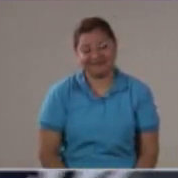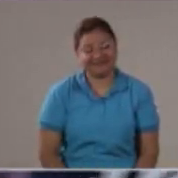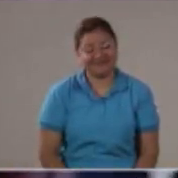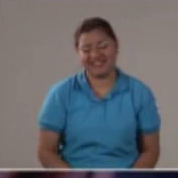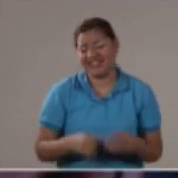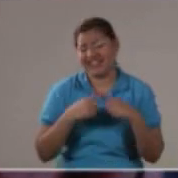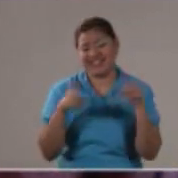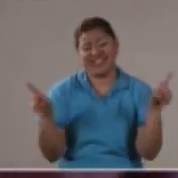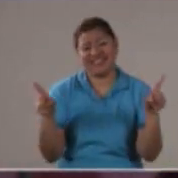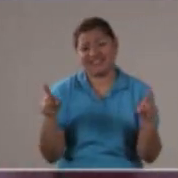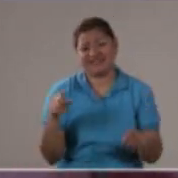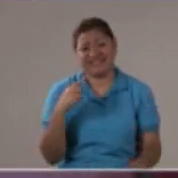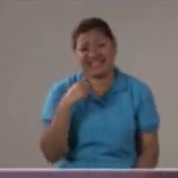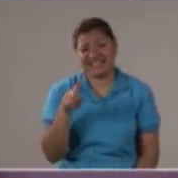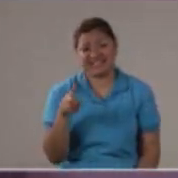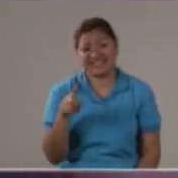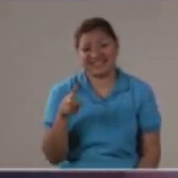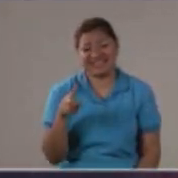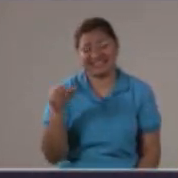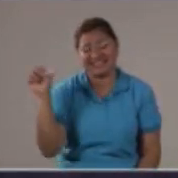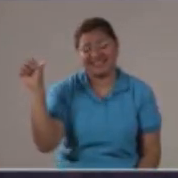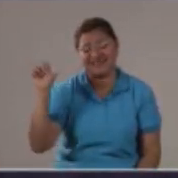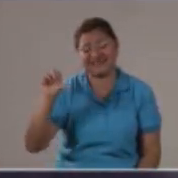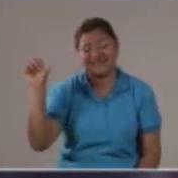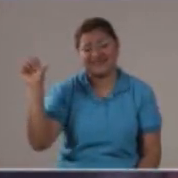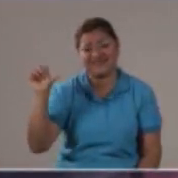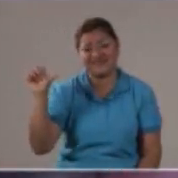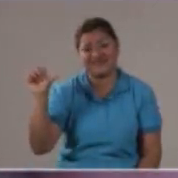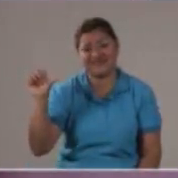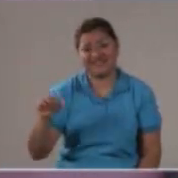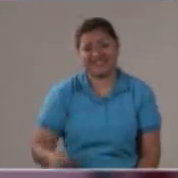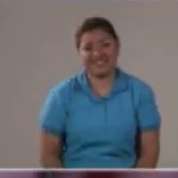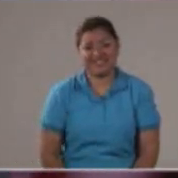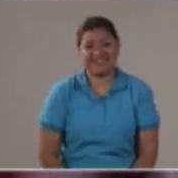Eso es maldecir, hombre. ¿No le parece?